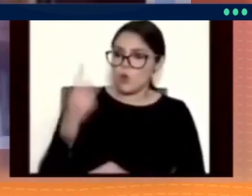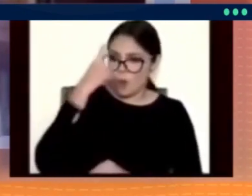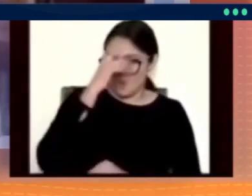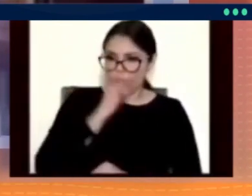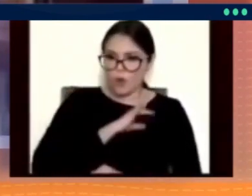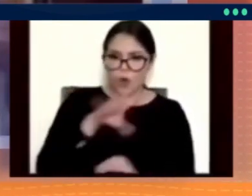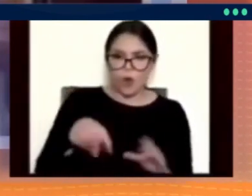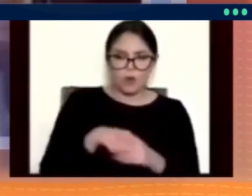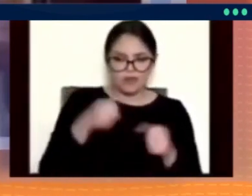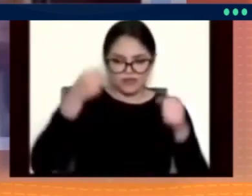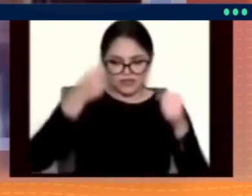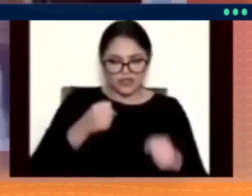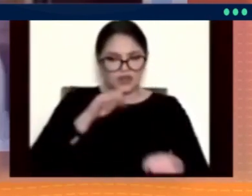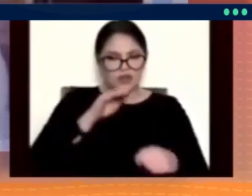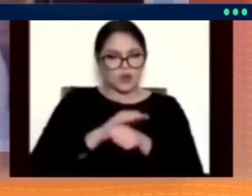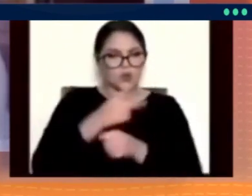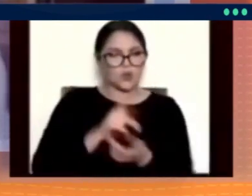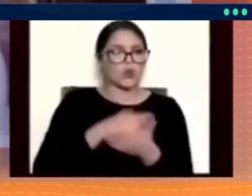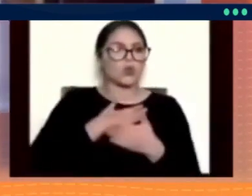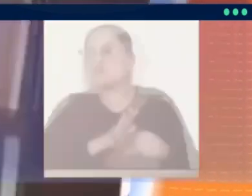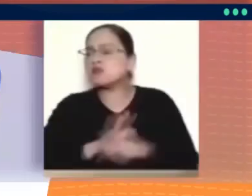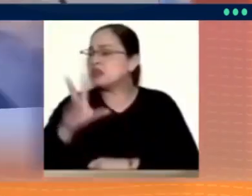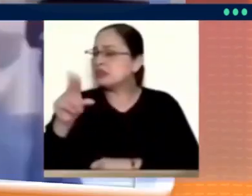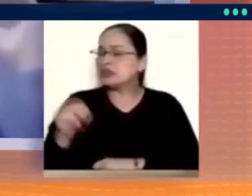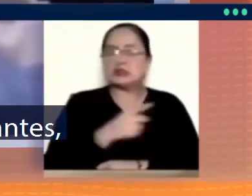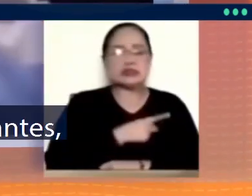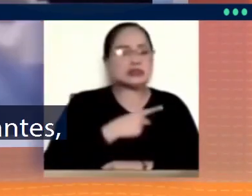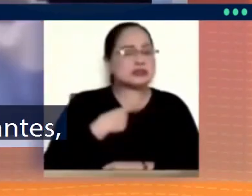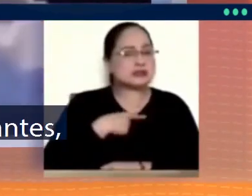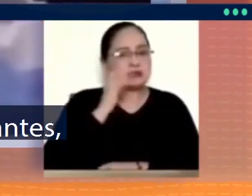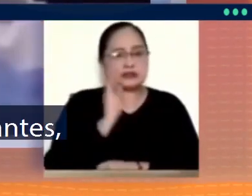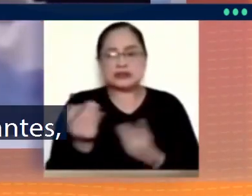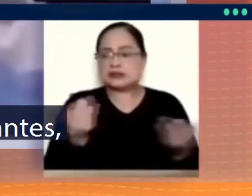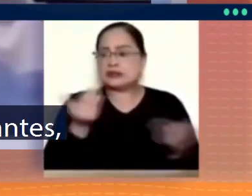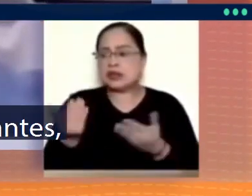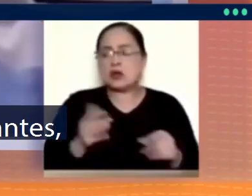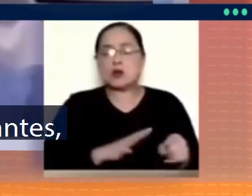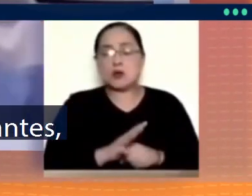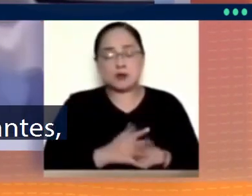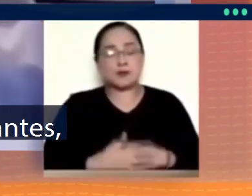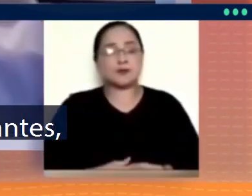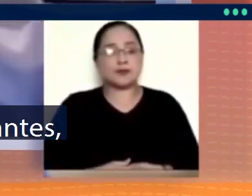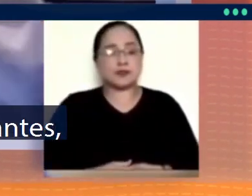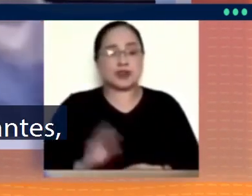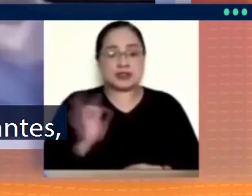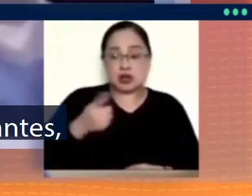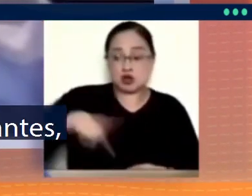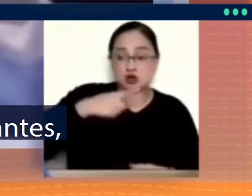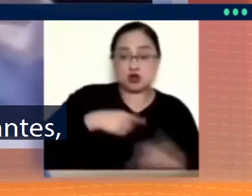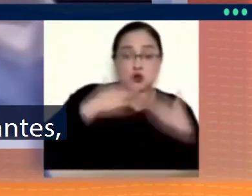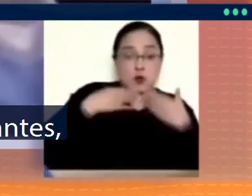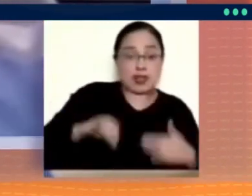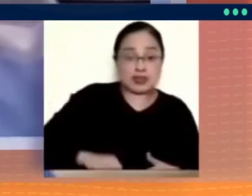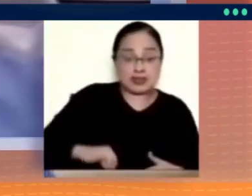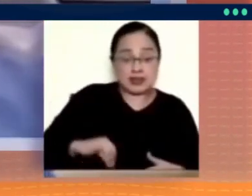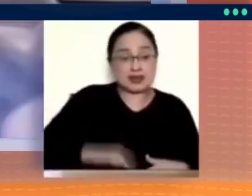la igualdad y la justicia para las víctimas. Si no desarrollamos interés y respeto por nuestros